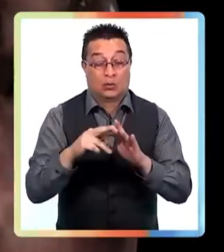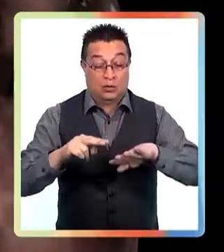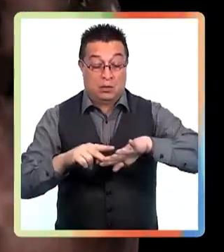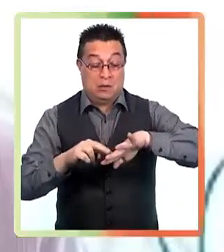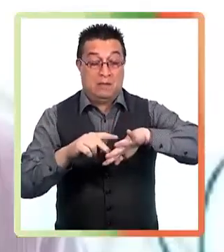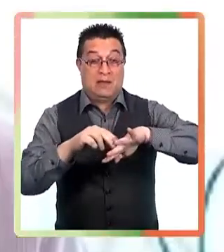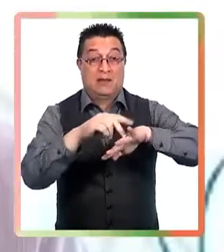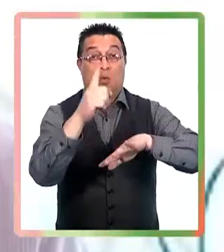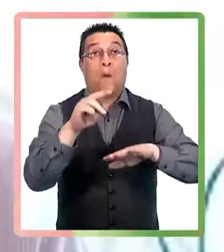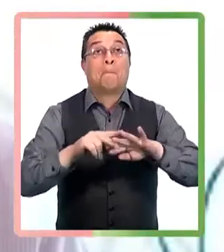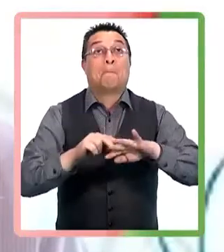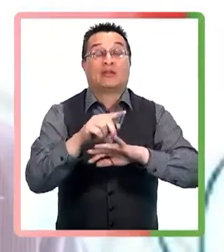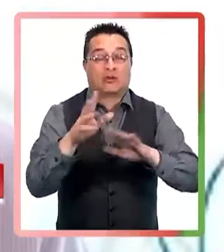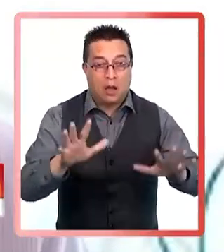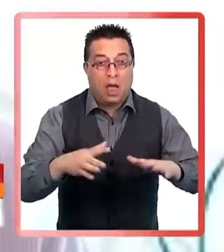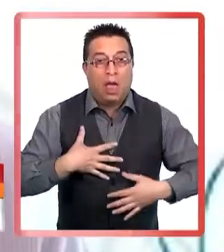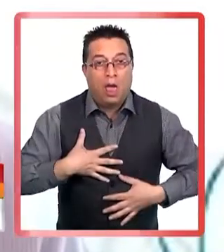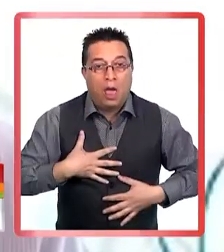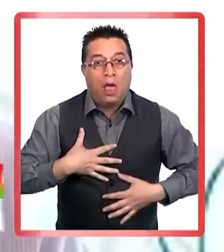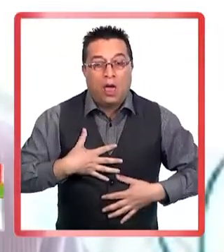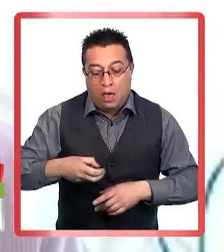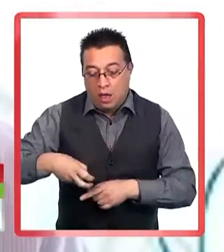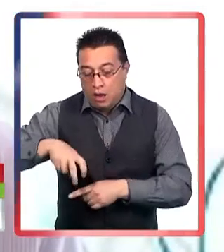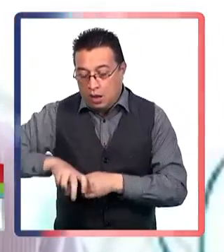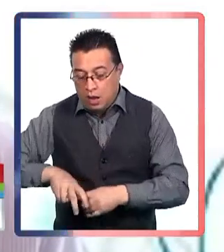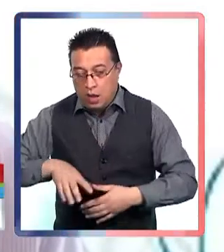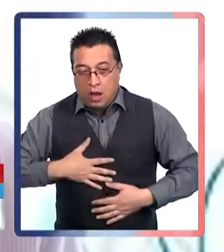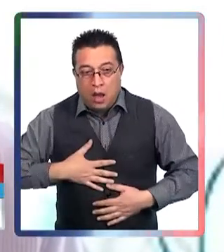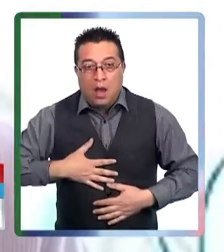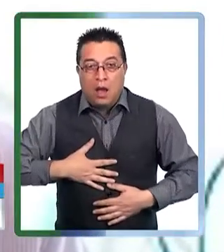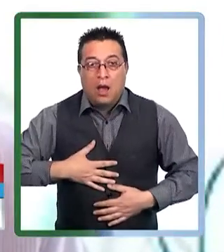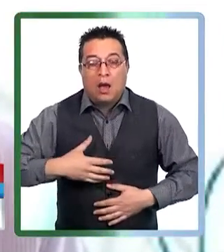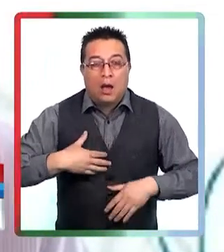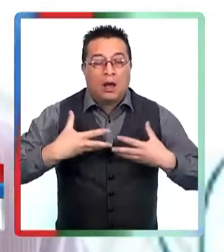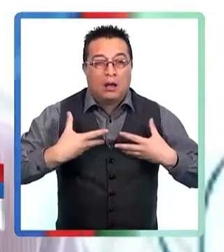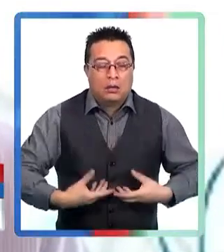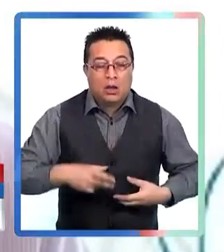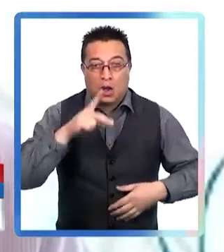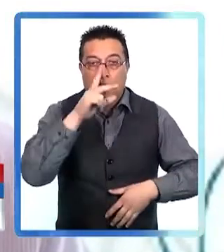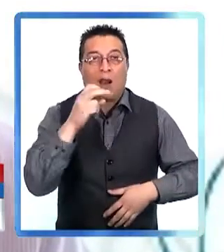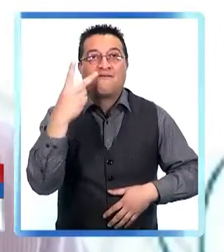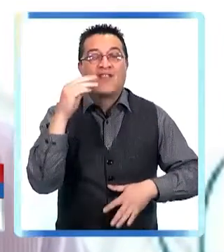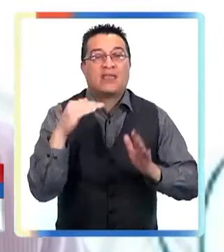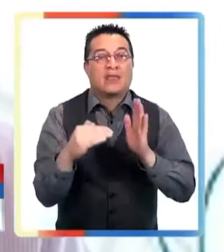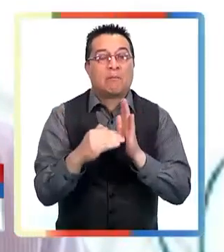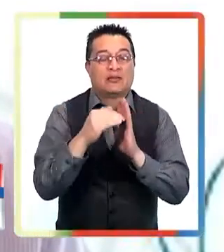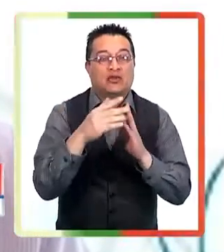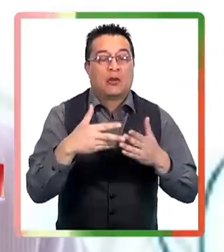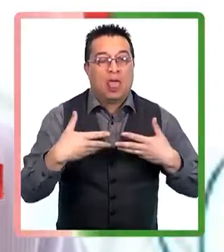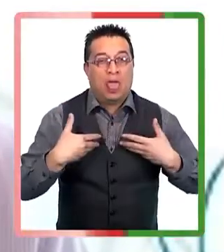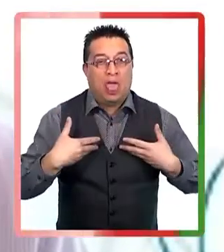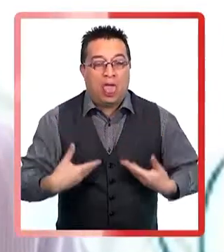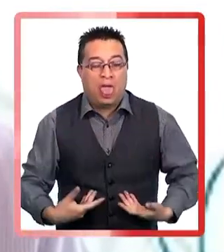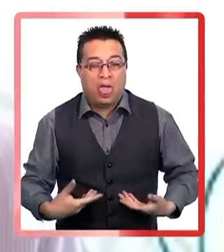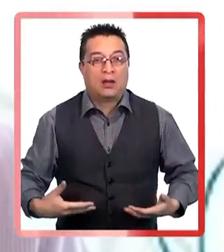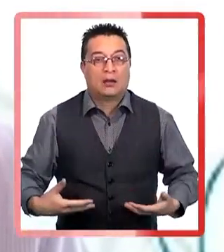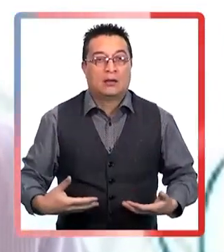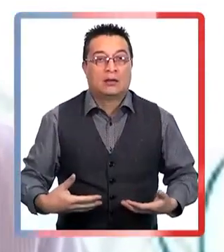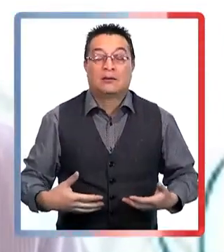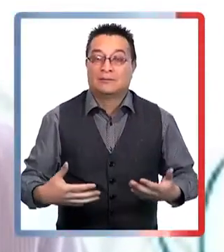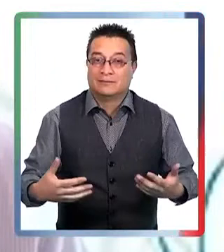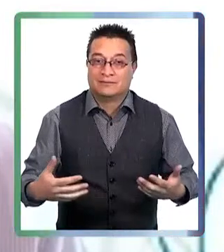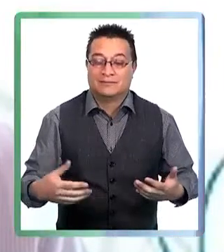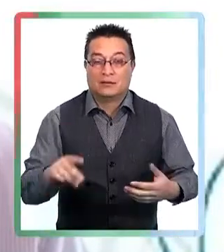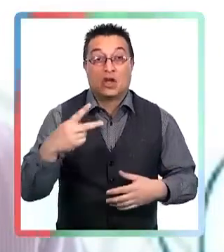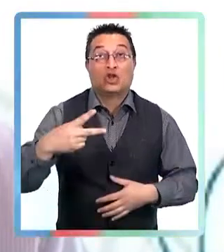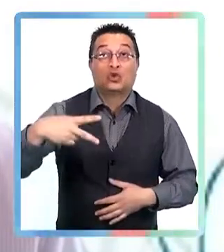un piso y tienen que sentarse a descansar porque quedan agobiados como si hubieran subido 20 pisos.